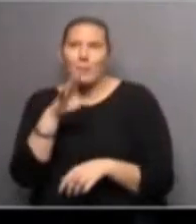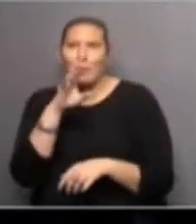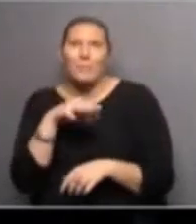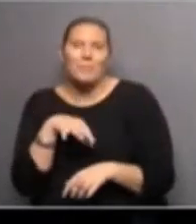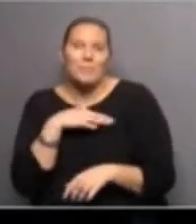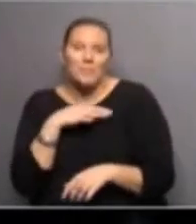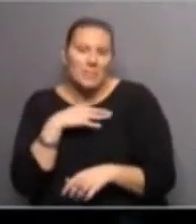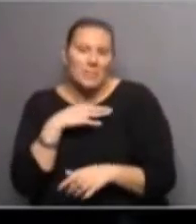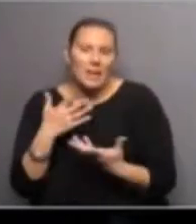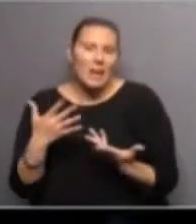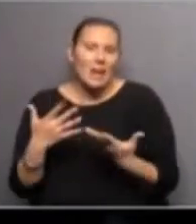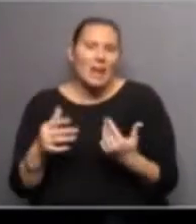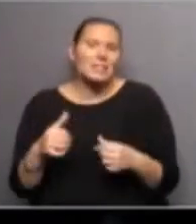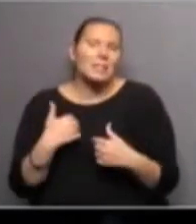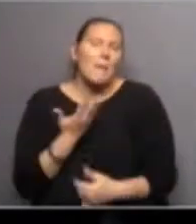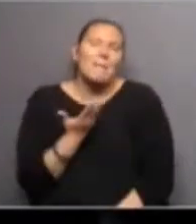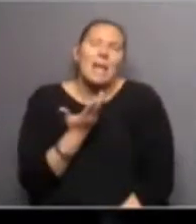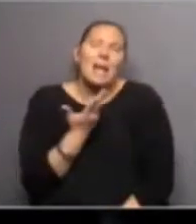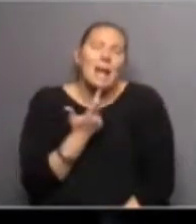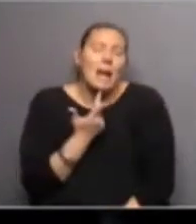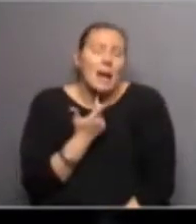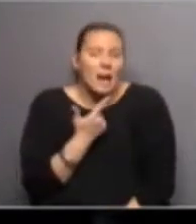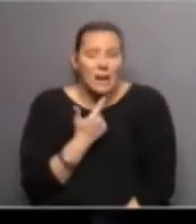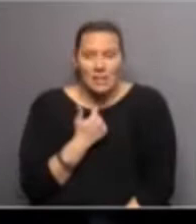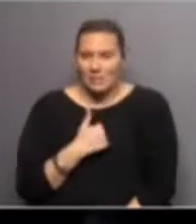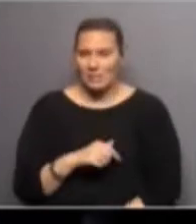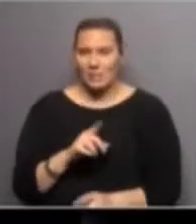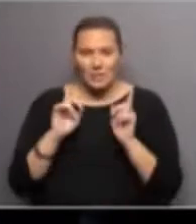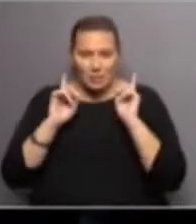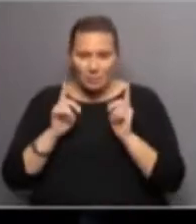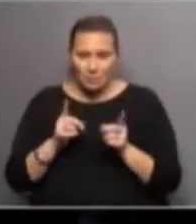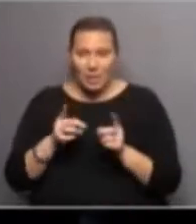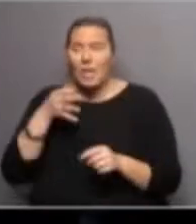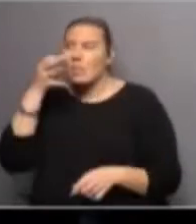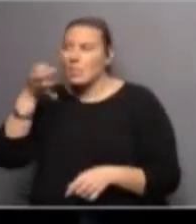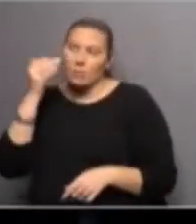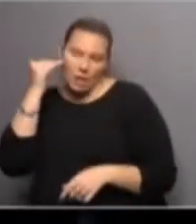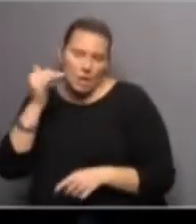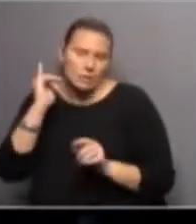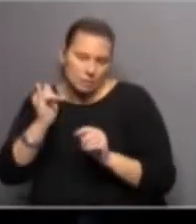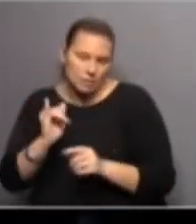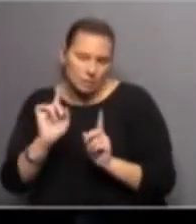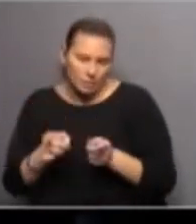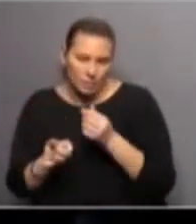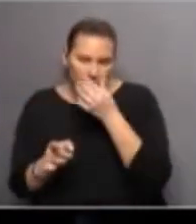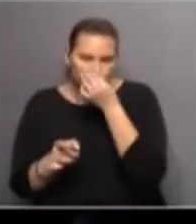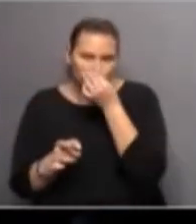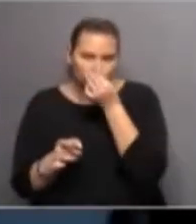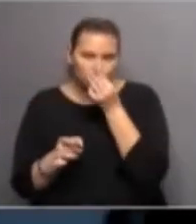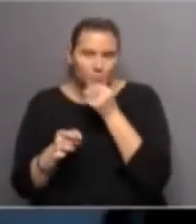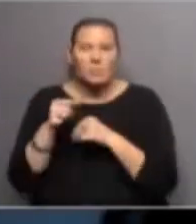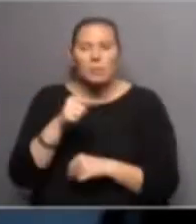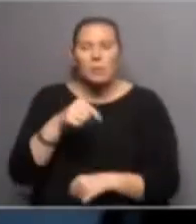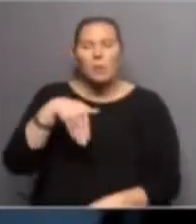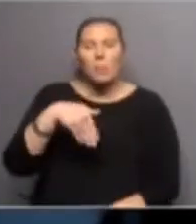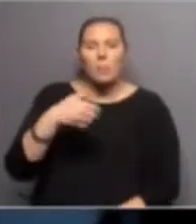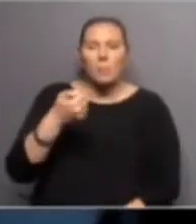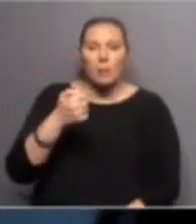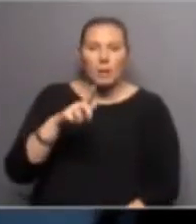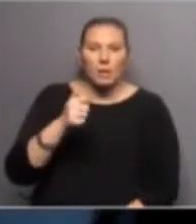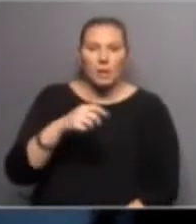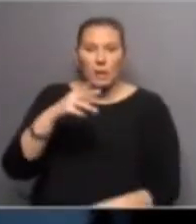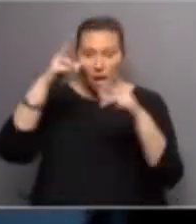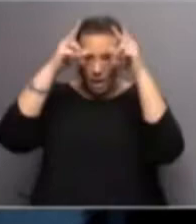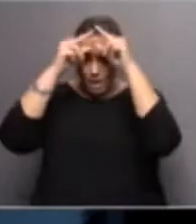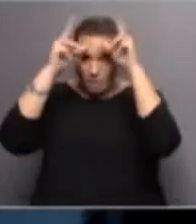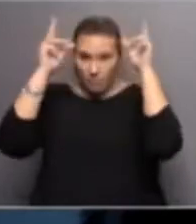como hacer algo que realmente me gusta mucho, también, obviamente, dictar clases, ¿no? Profesor de matemáticas. Y vos, Malala, sos enfermera, pero